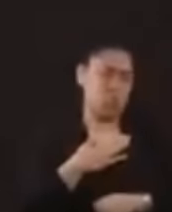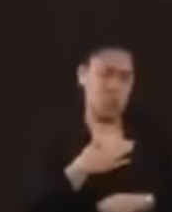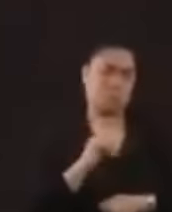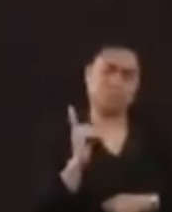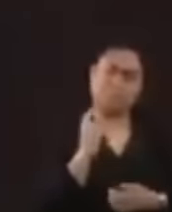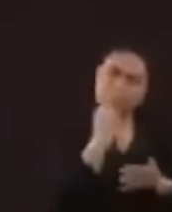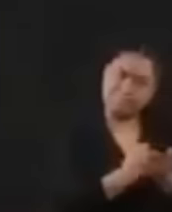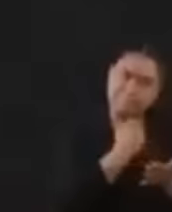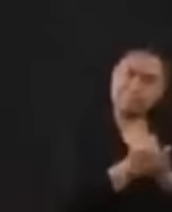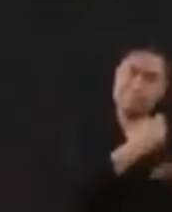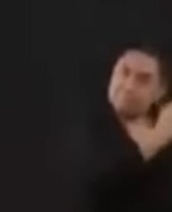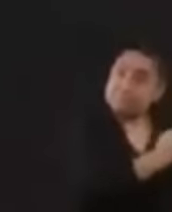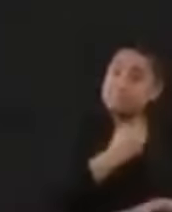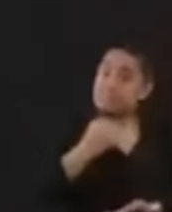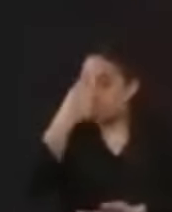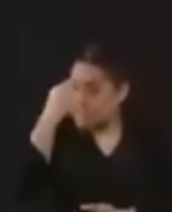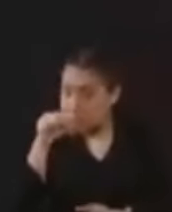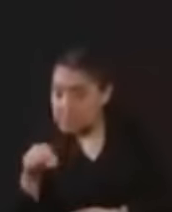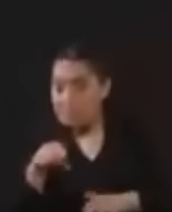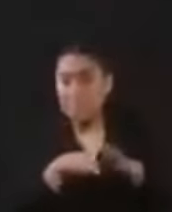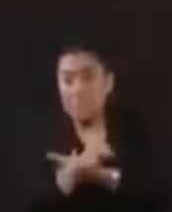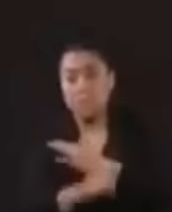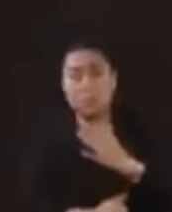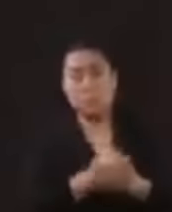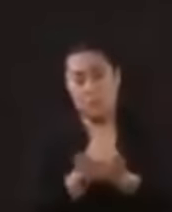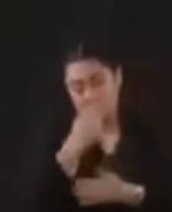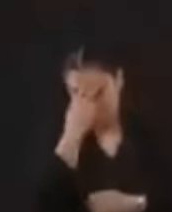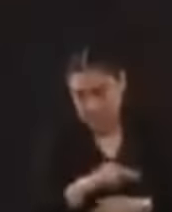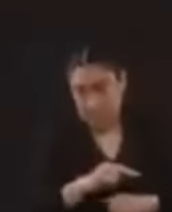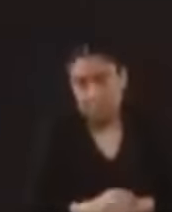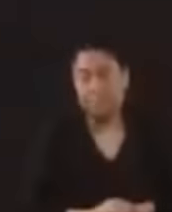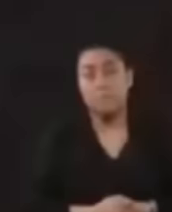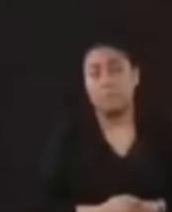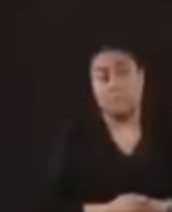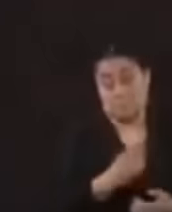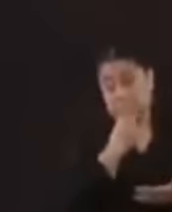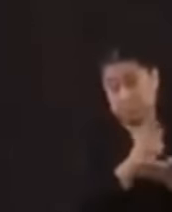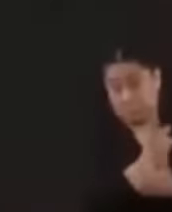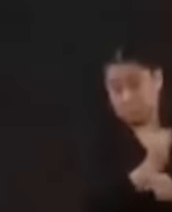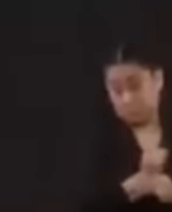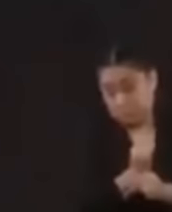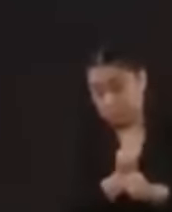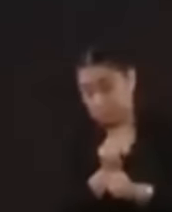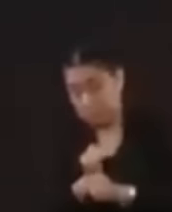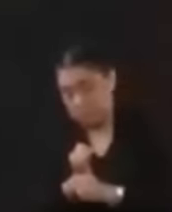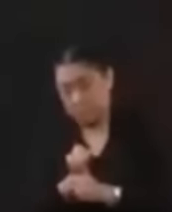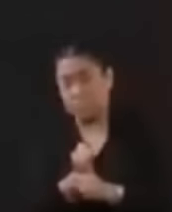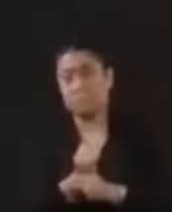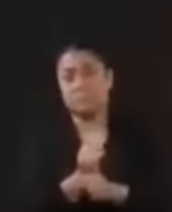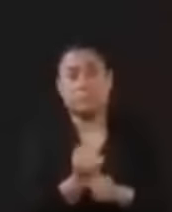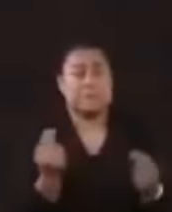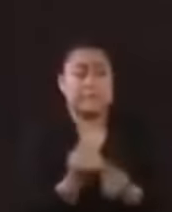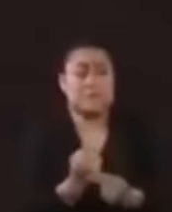recursos para el metro de la Ciudad de México, que necesita, según el diagnóstico de la entrega-recepción hecho